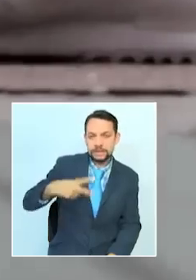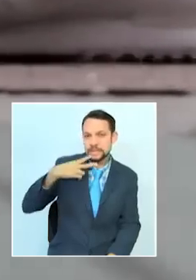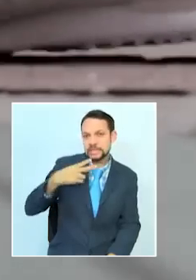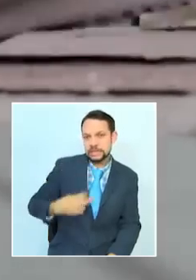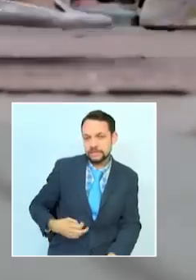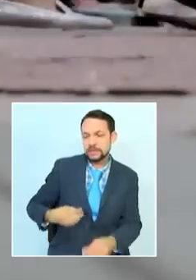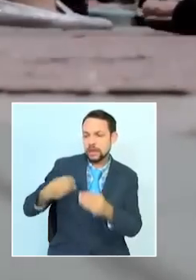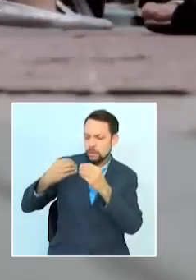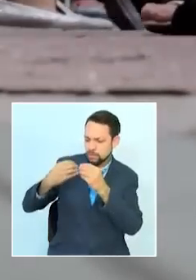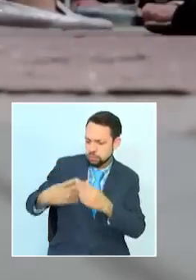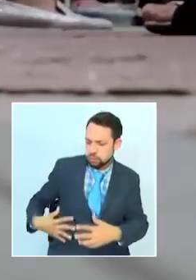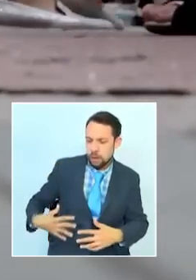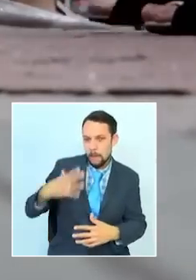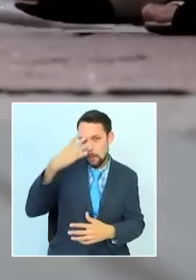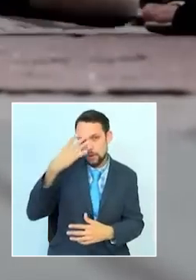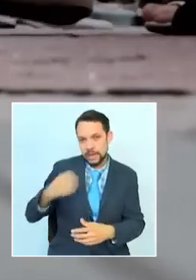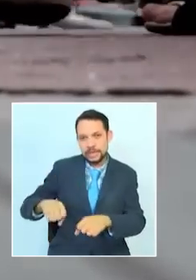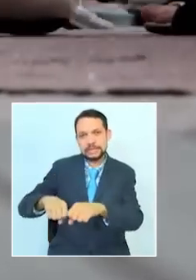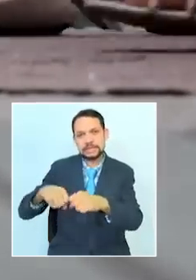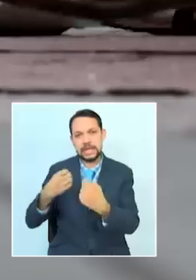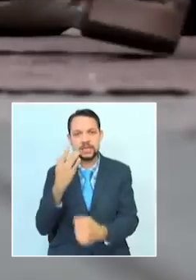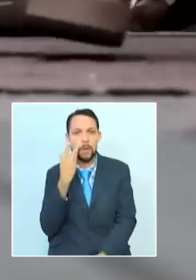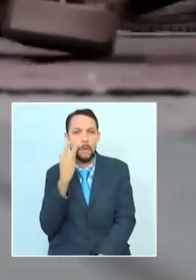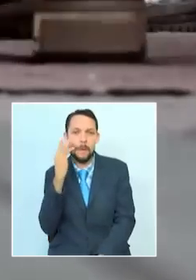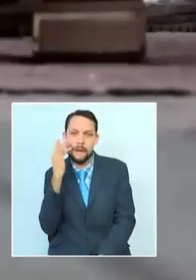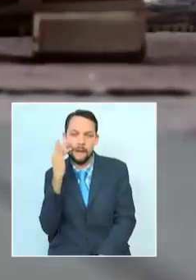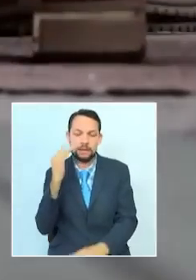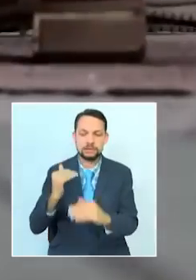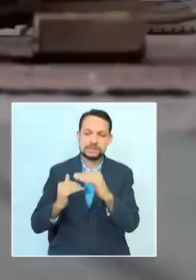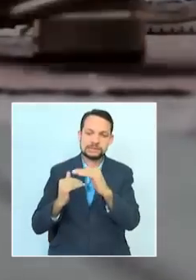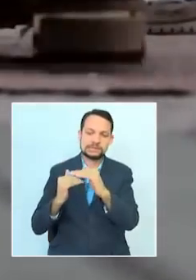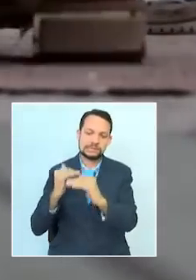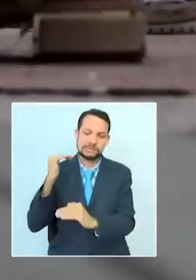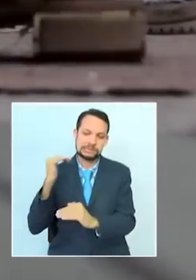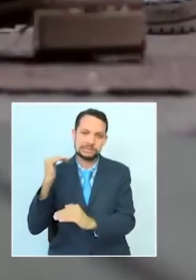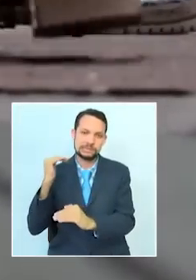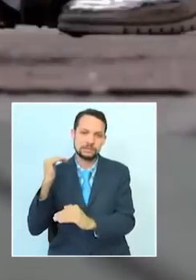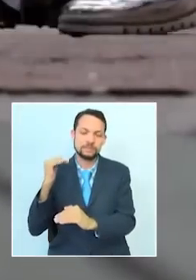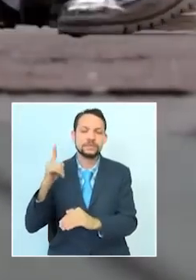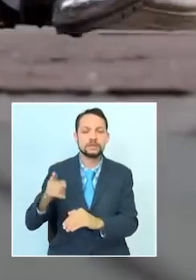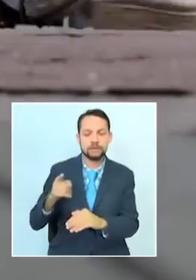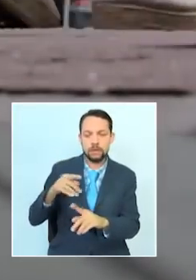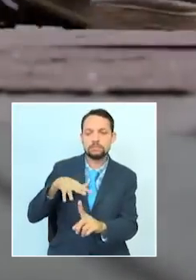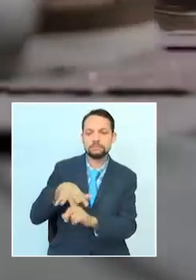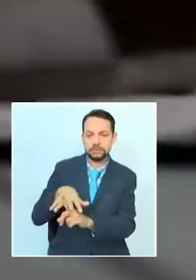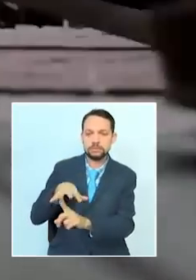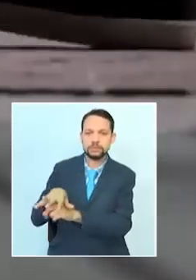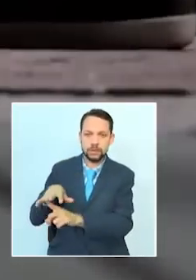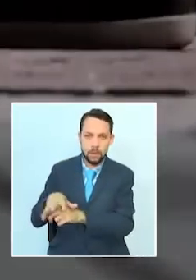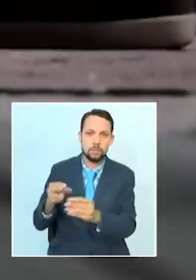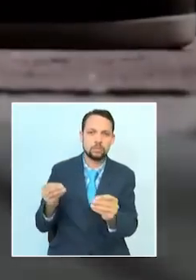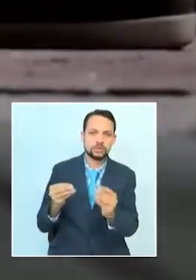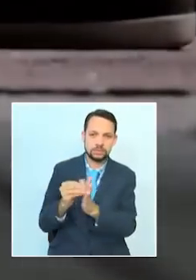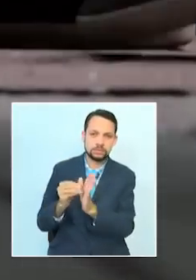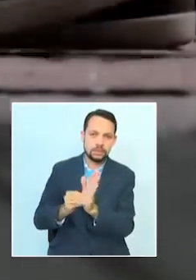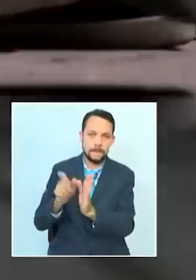son la acumulación de un alto número de desechos ácidos en el cuerpo y es la causa de muchas enfermedades